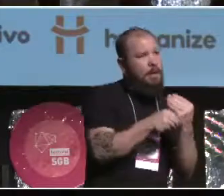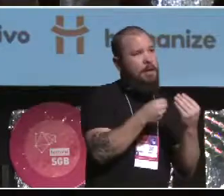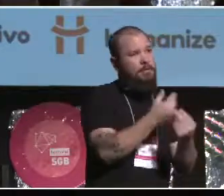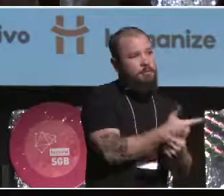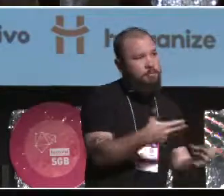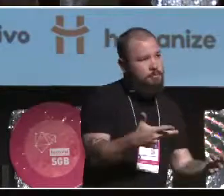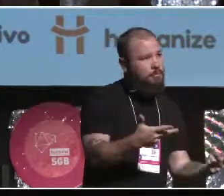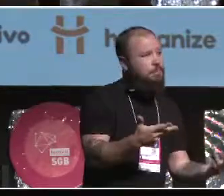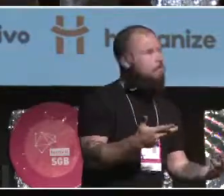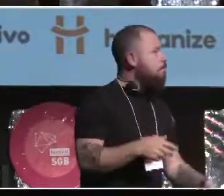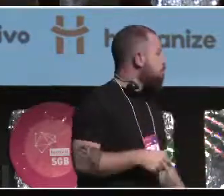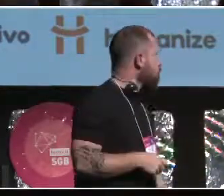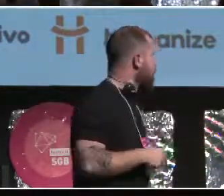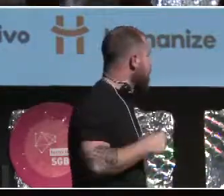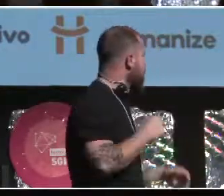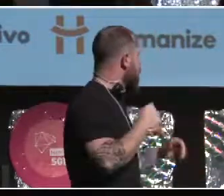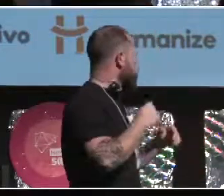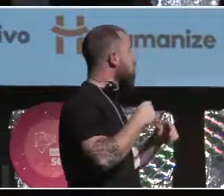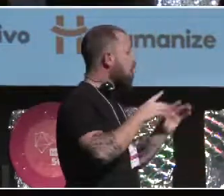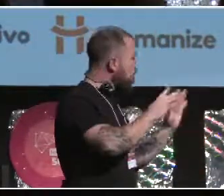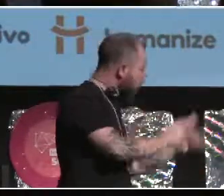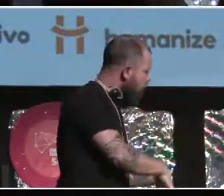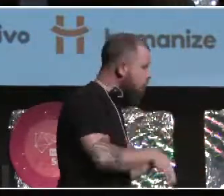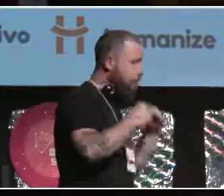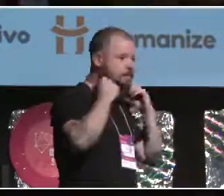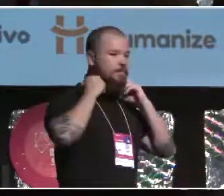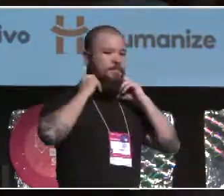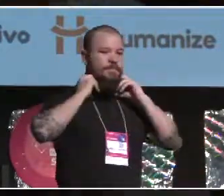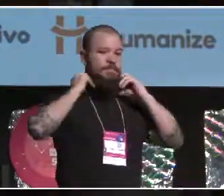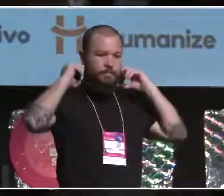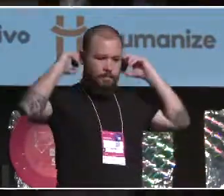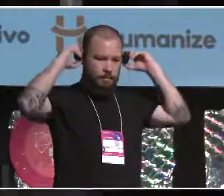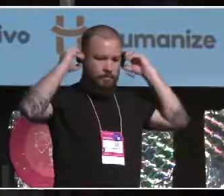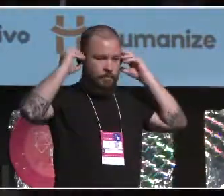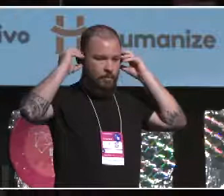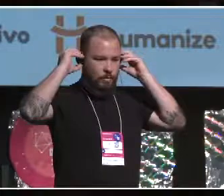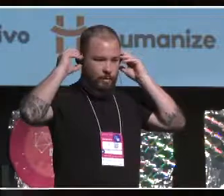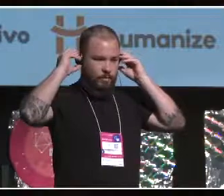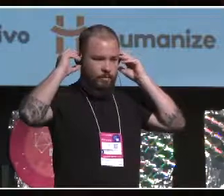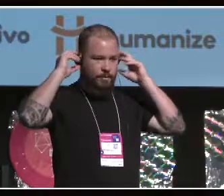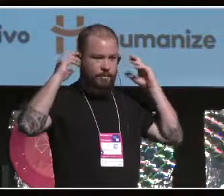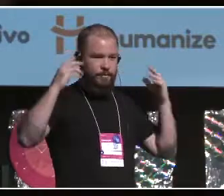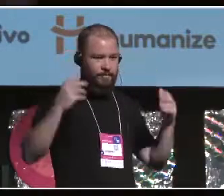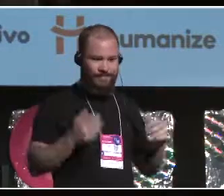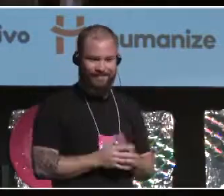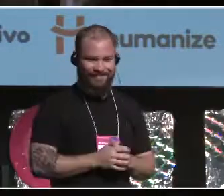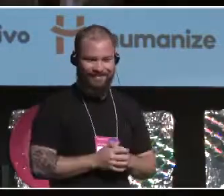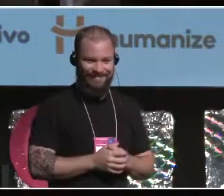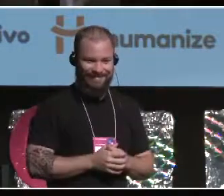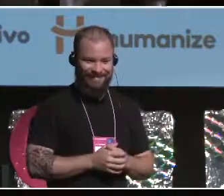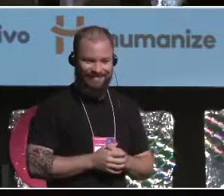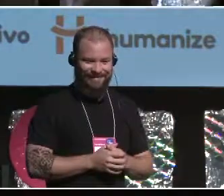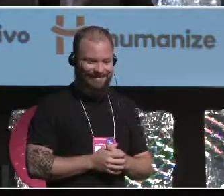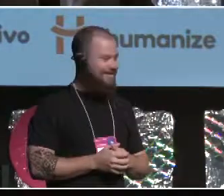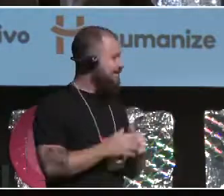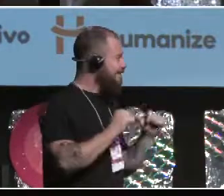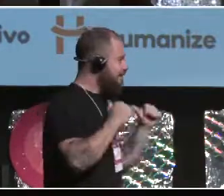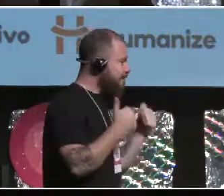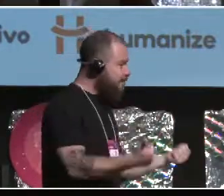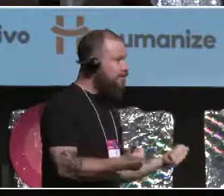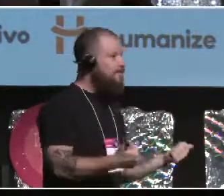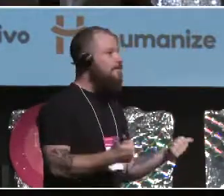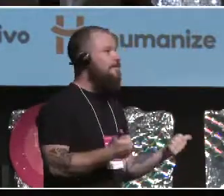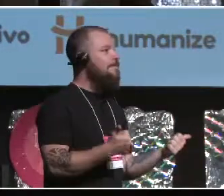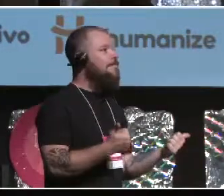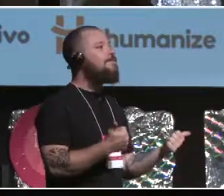Sí. Fred? Y ahí a gente fecha el painel. Listo. Bueno, un poco voy a contarles la historia. Cuando